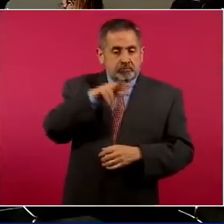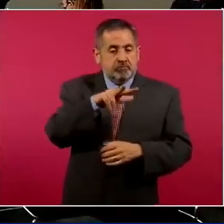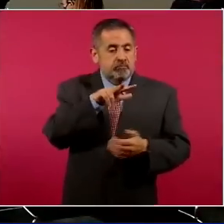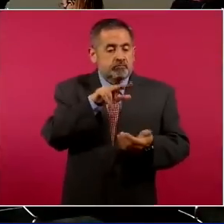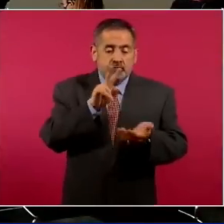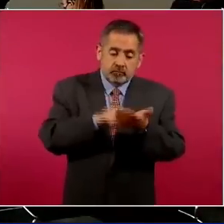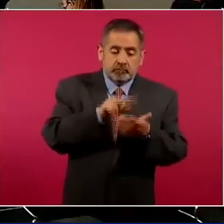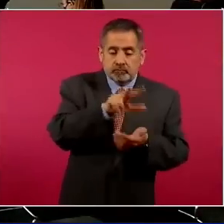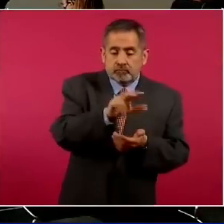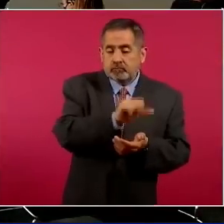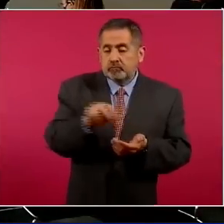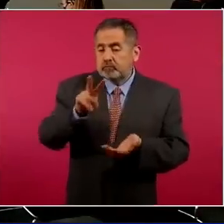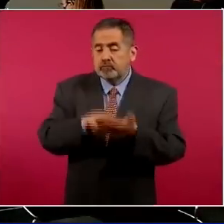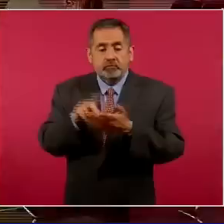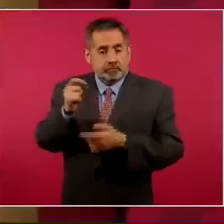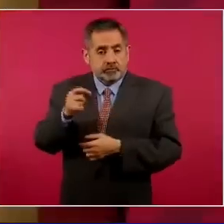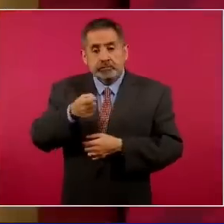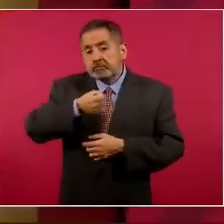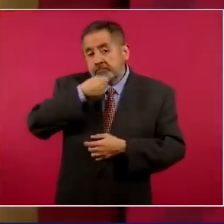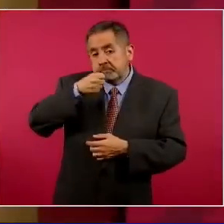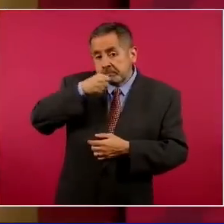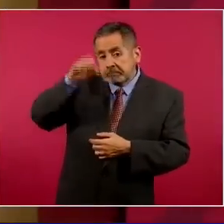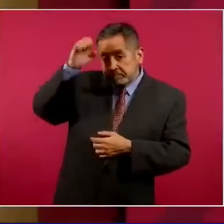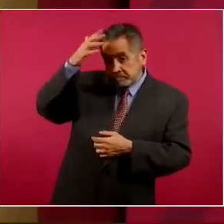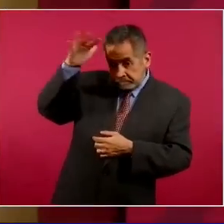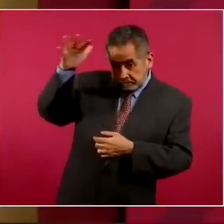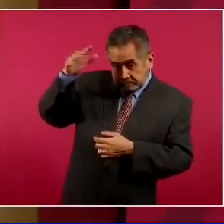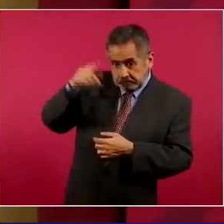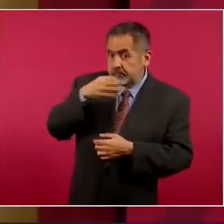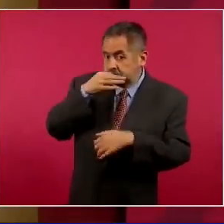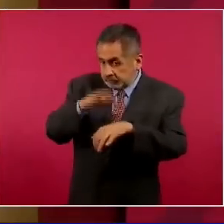2020, adultos mayores,